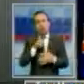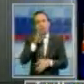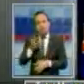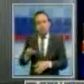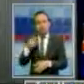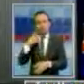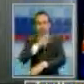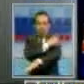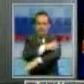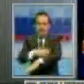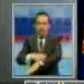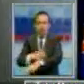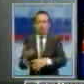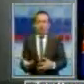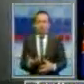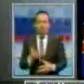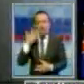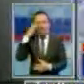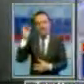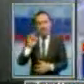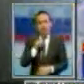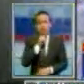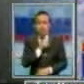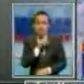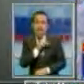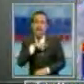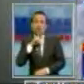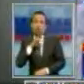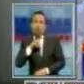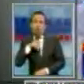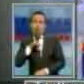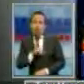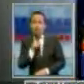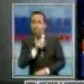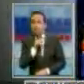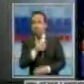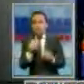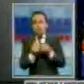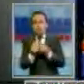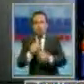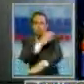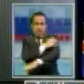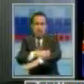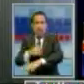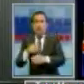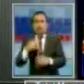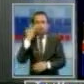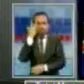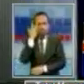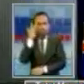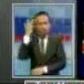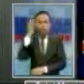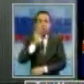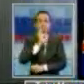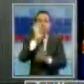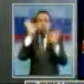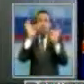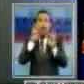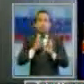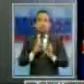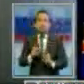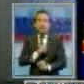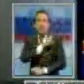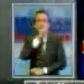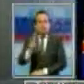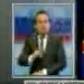son de regiones. Lo dirá Antonio, claro. En las regiones hay gente muy capacitada que nunca ha tenido oportunidades de llegar